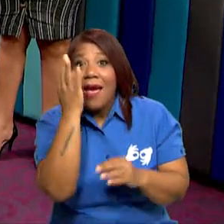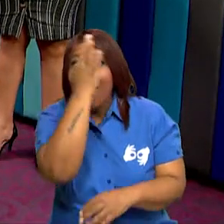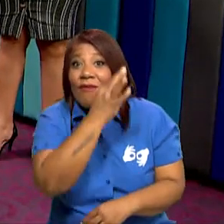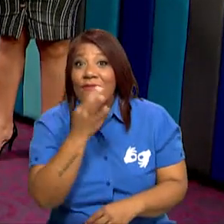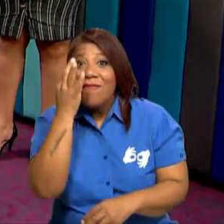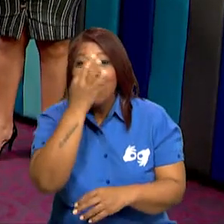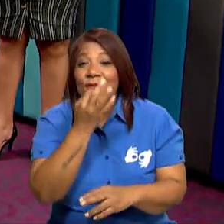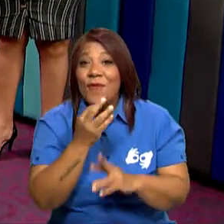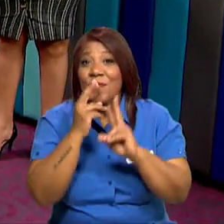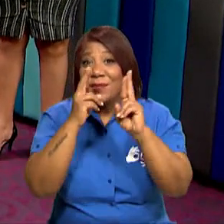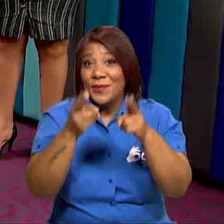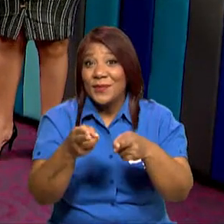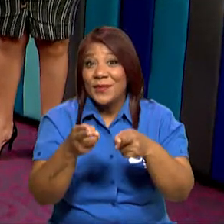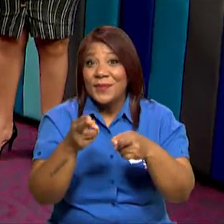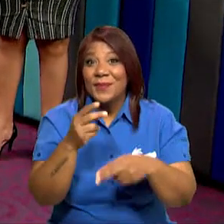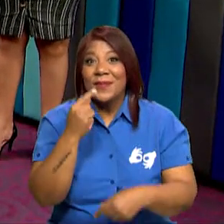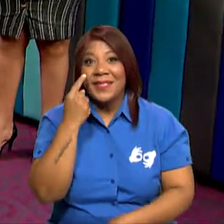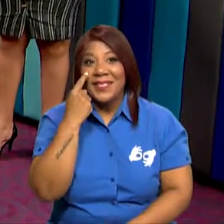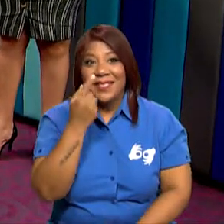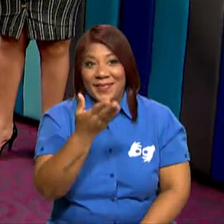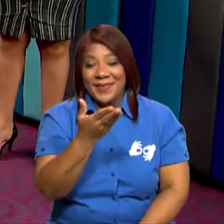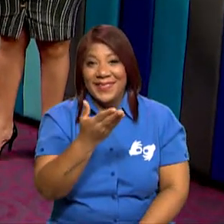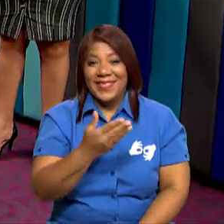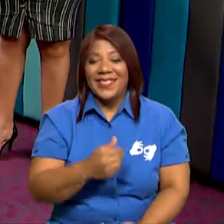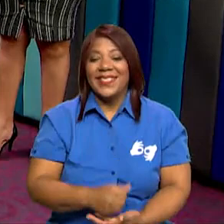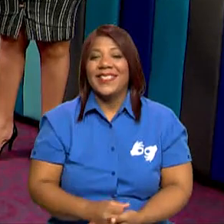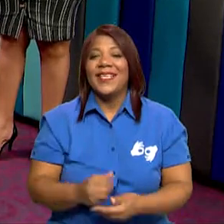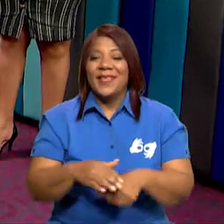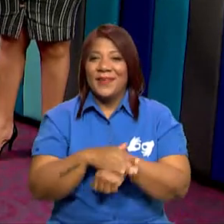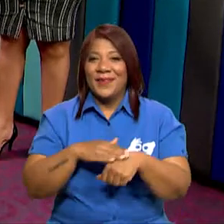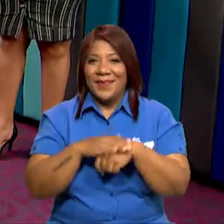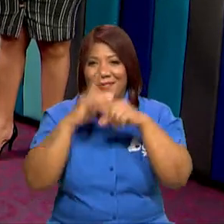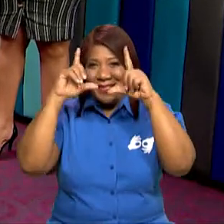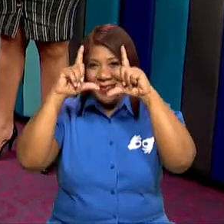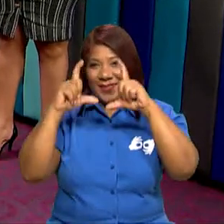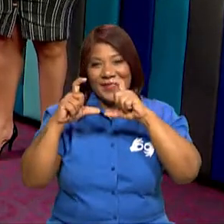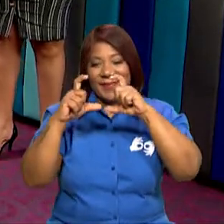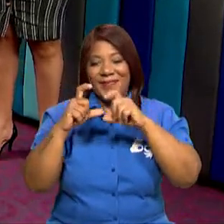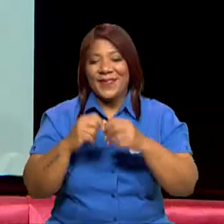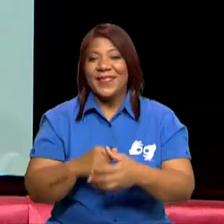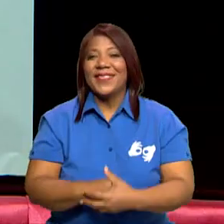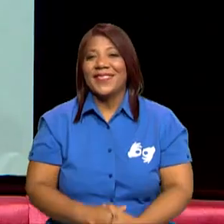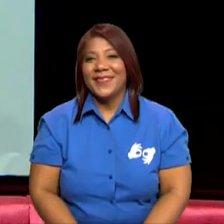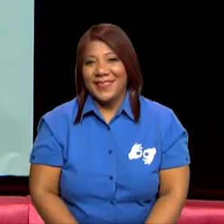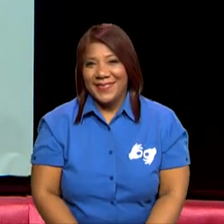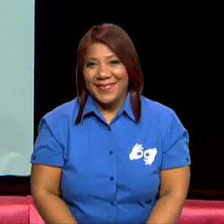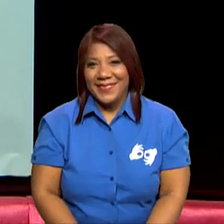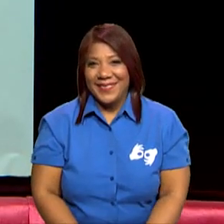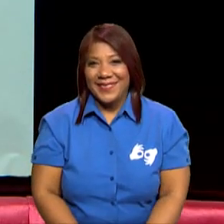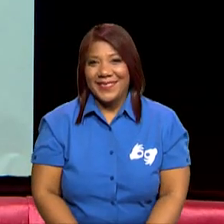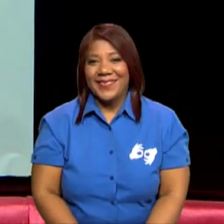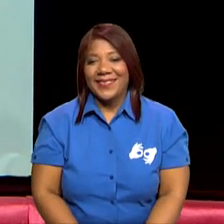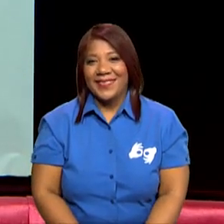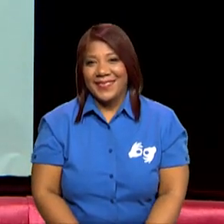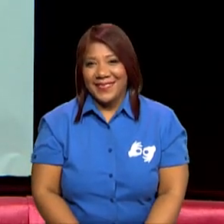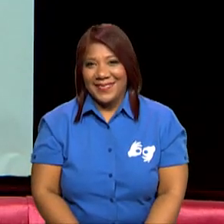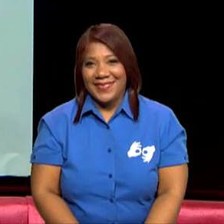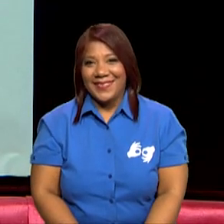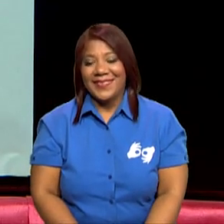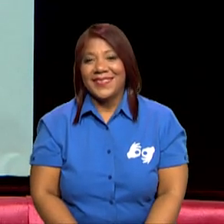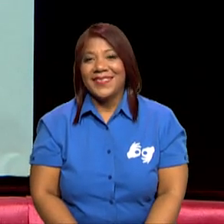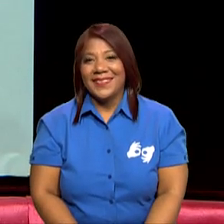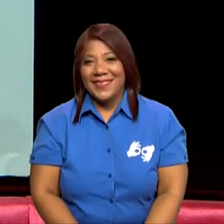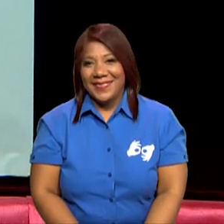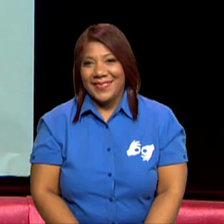ellos también puedan tener las respuestas. Los chicos pueden hacer una captura o pueden registrarla y compararlas en este momento. Ahí están todos